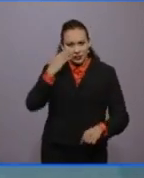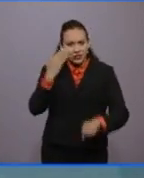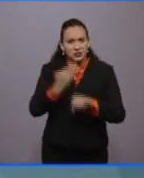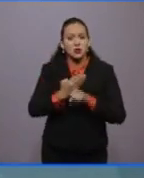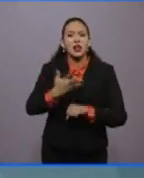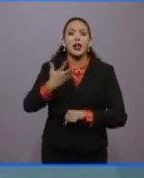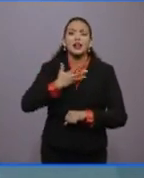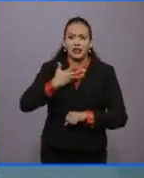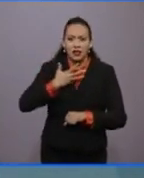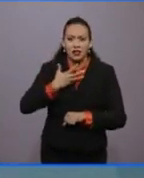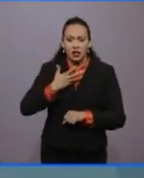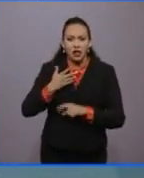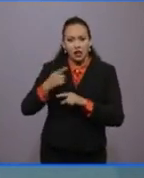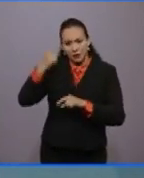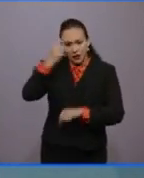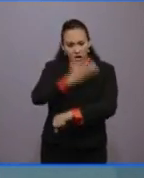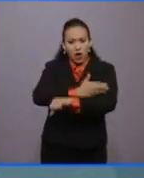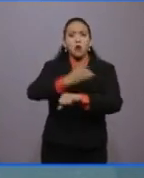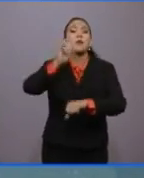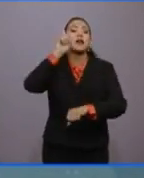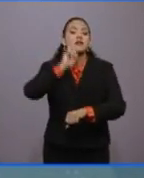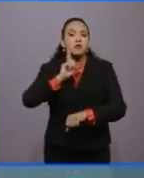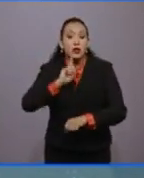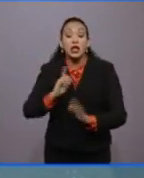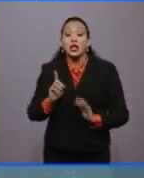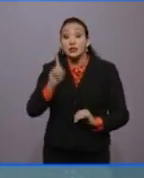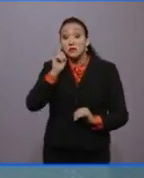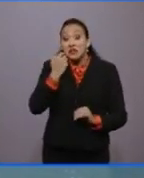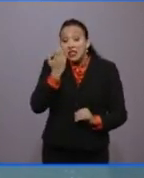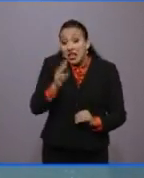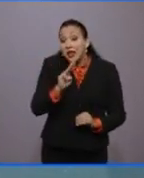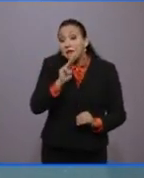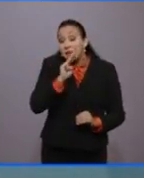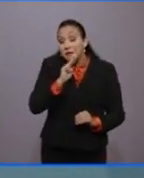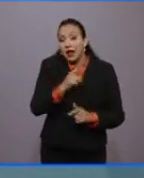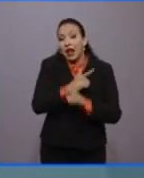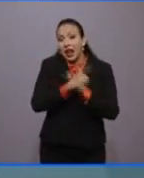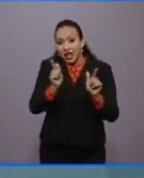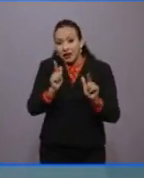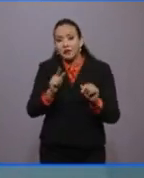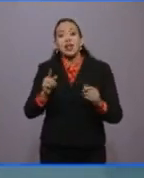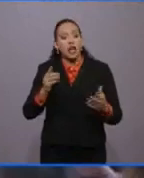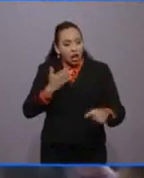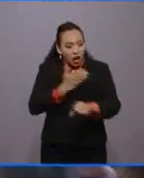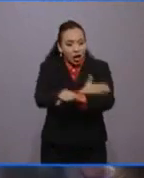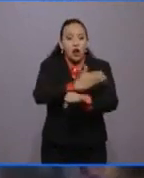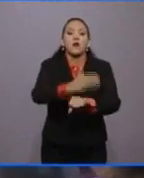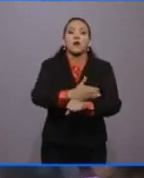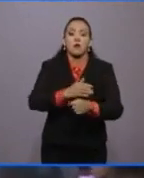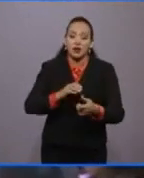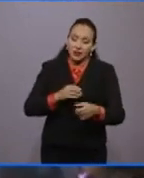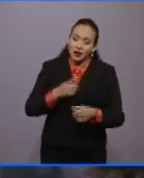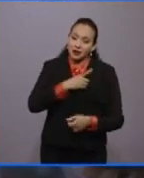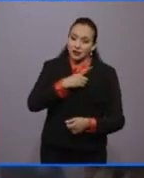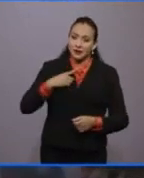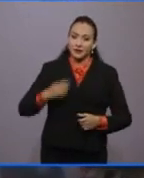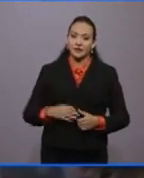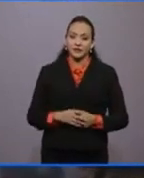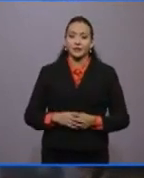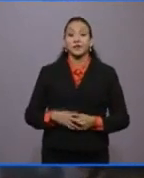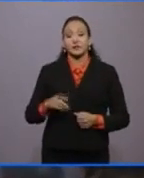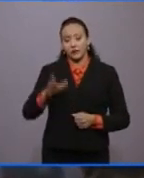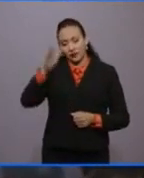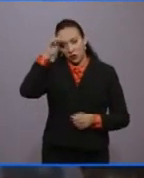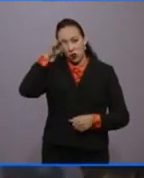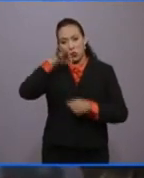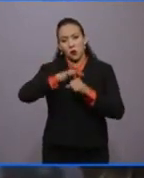responsabilidad de acompañar a las mujeres que deciden ser madres y no dejarlas solas. La aprobación